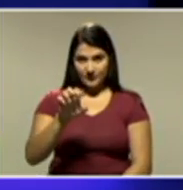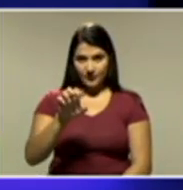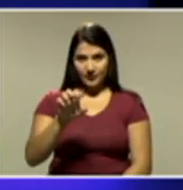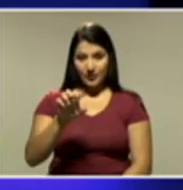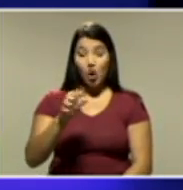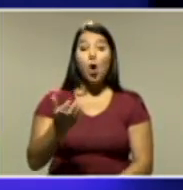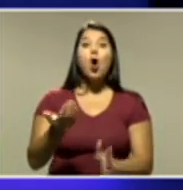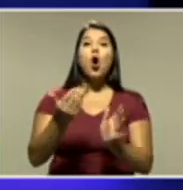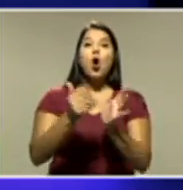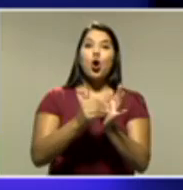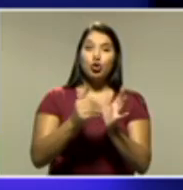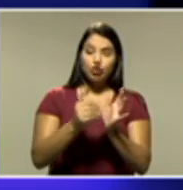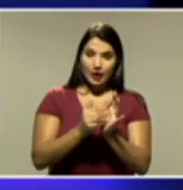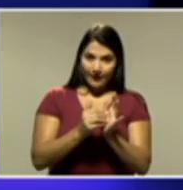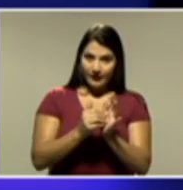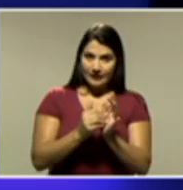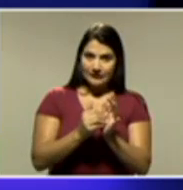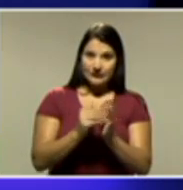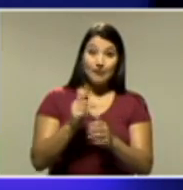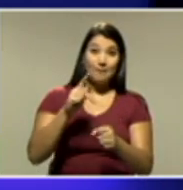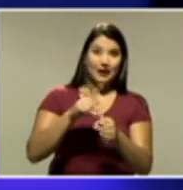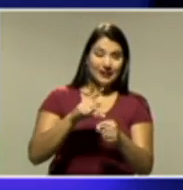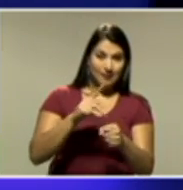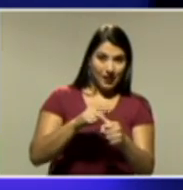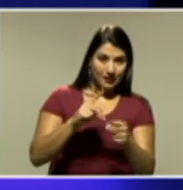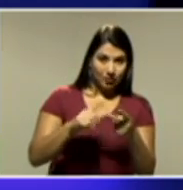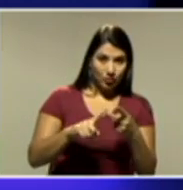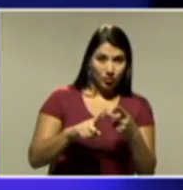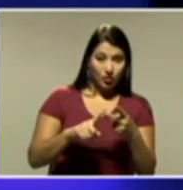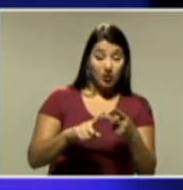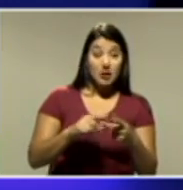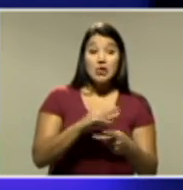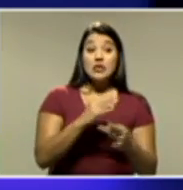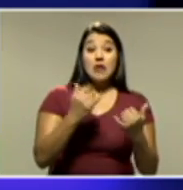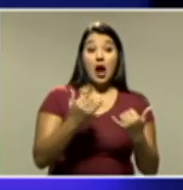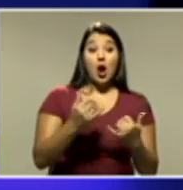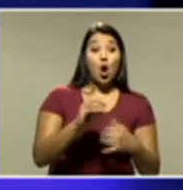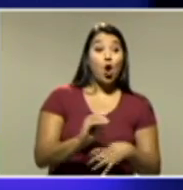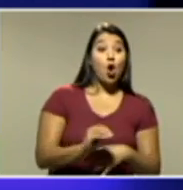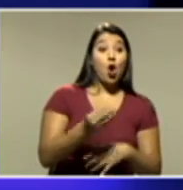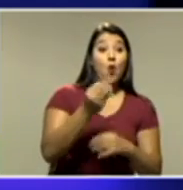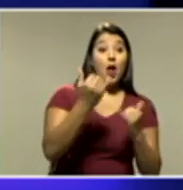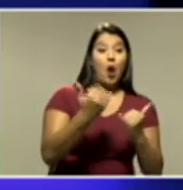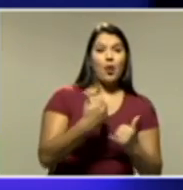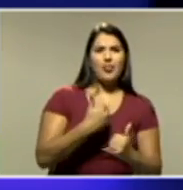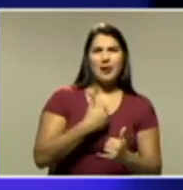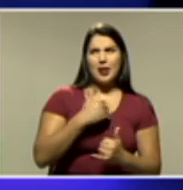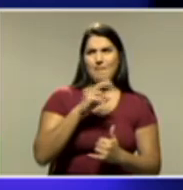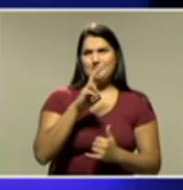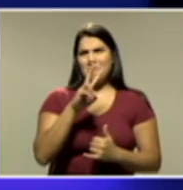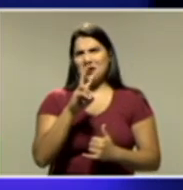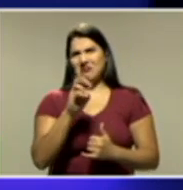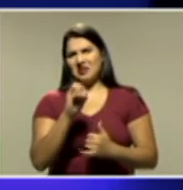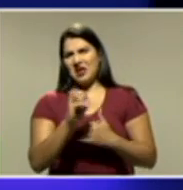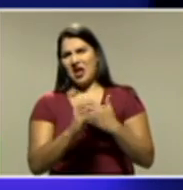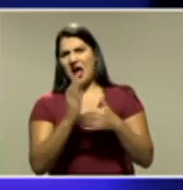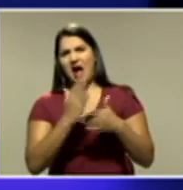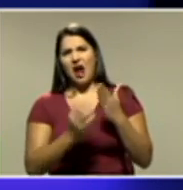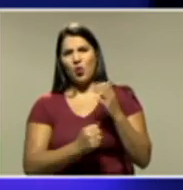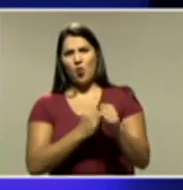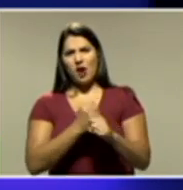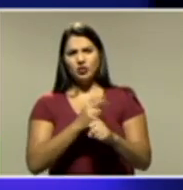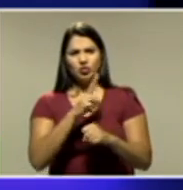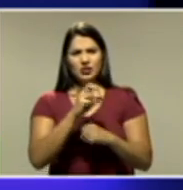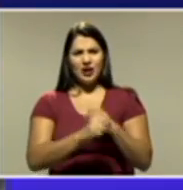reeligiéndose, niños o jóvenes que tienen hoy 20 y pico de años, 30 años, y que lo único que han visto es ese